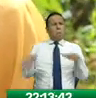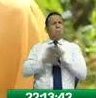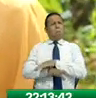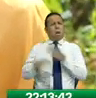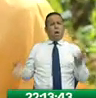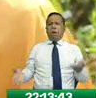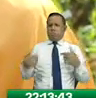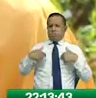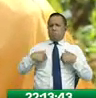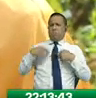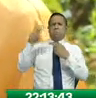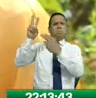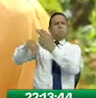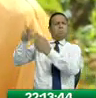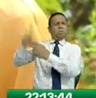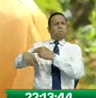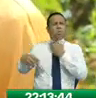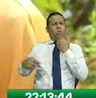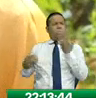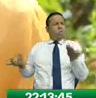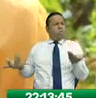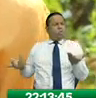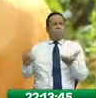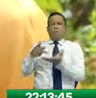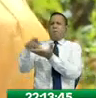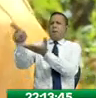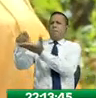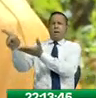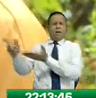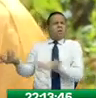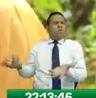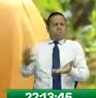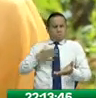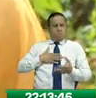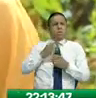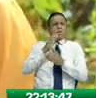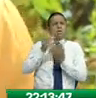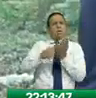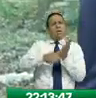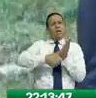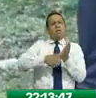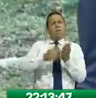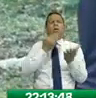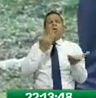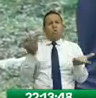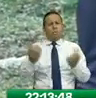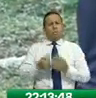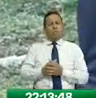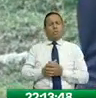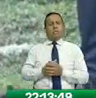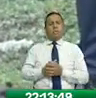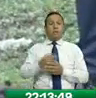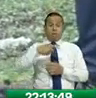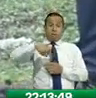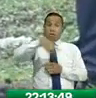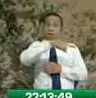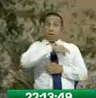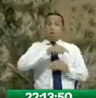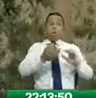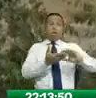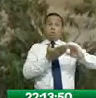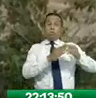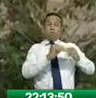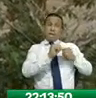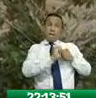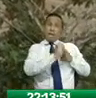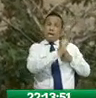a ir para allá pues, con las cédulas de ellos? ¿Cómo van a cobrar? Estas personas viven en apartadas poblaciones de las que